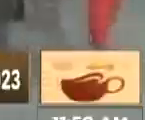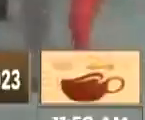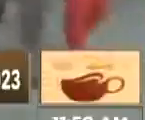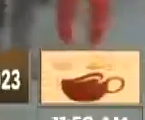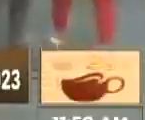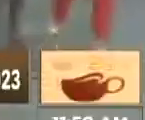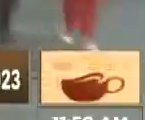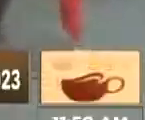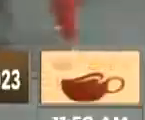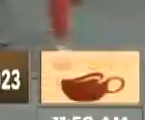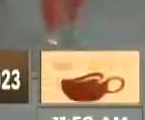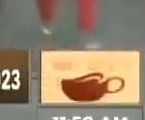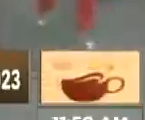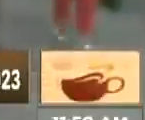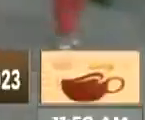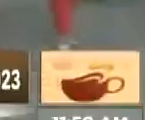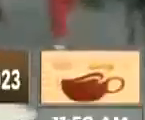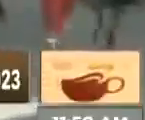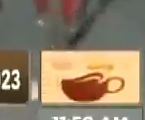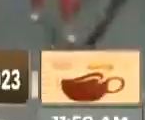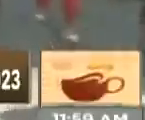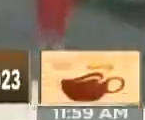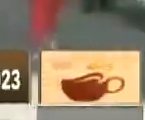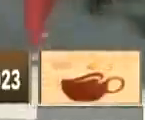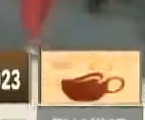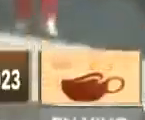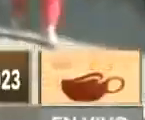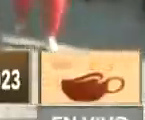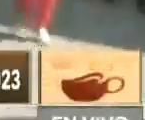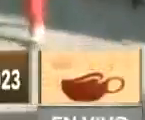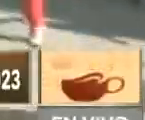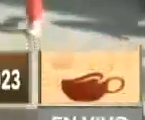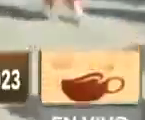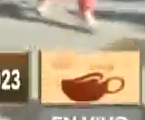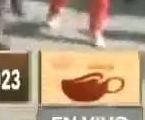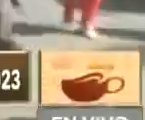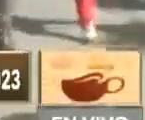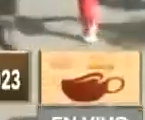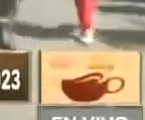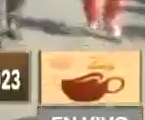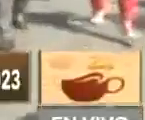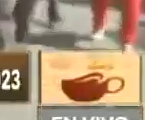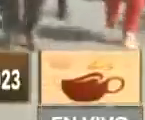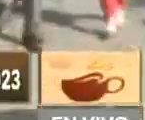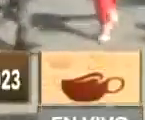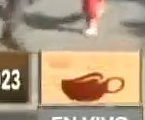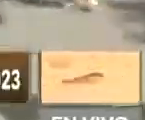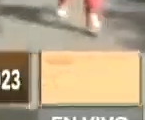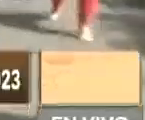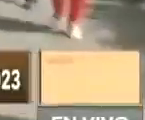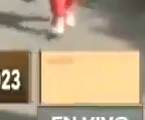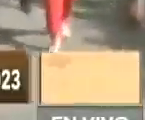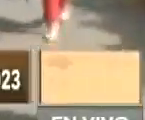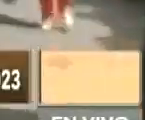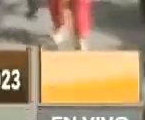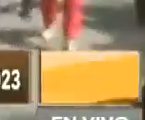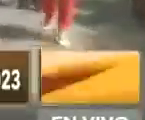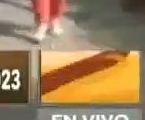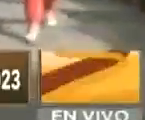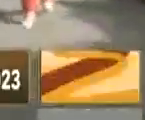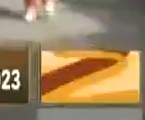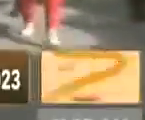trabajando con la Asamblea Nacional al frente del Parlamento venezolano, acompañado por el jefe parlamentario del Bloque de la